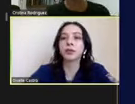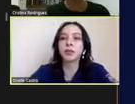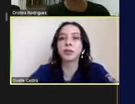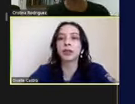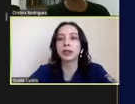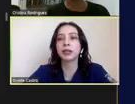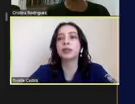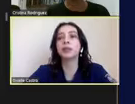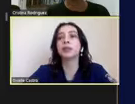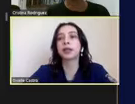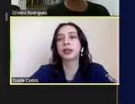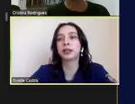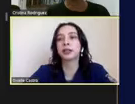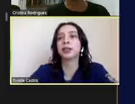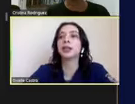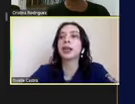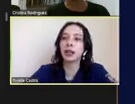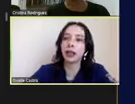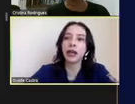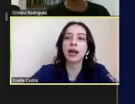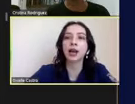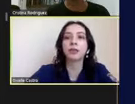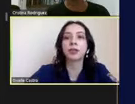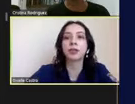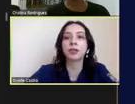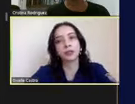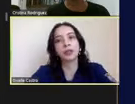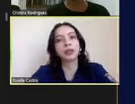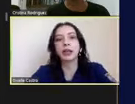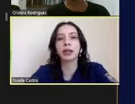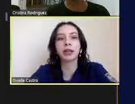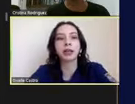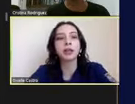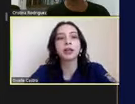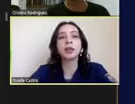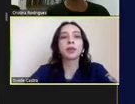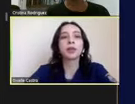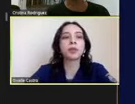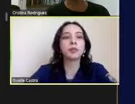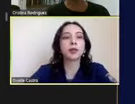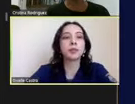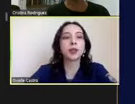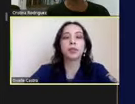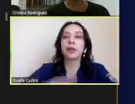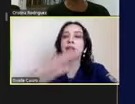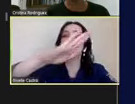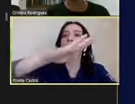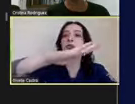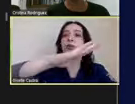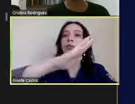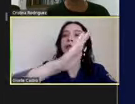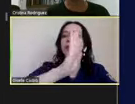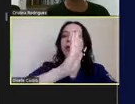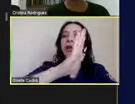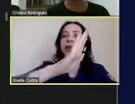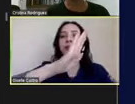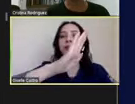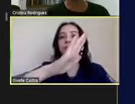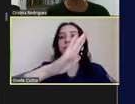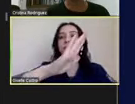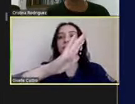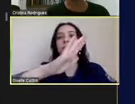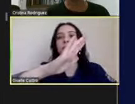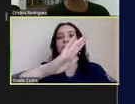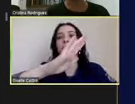lo podemos ir progresando de una resistencia ligera a una más fuerte, ajá, Como aquí pueden ver en la imagen, que nuestro tobillito haga